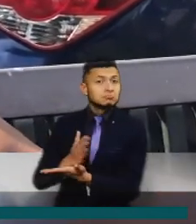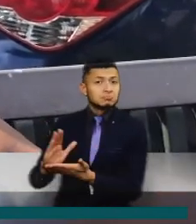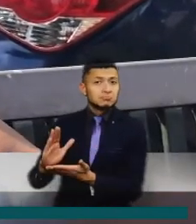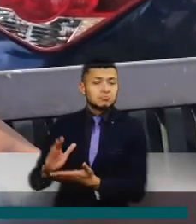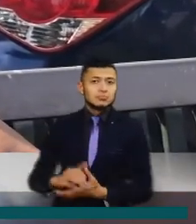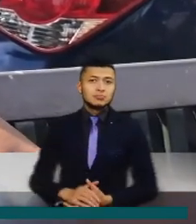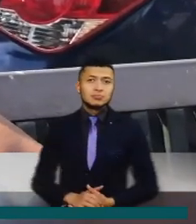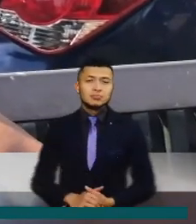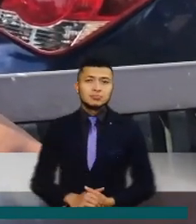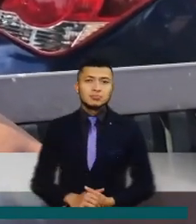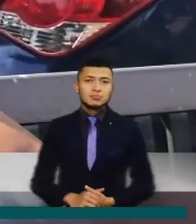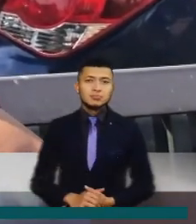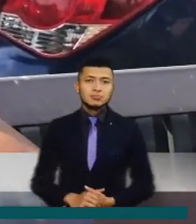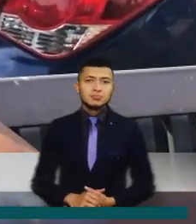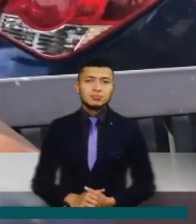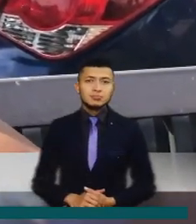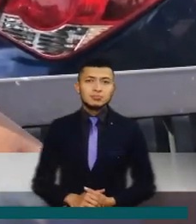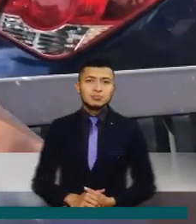México.